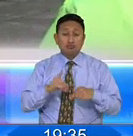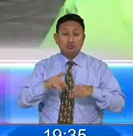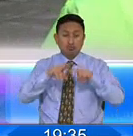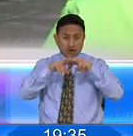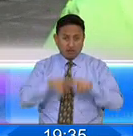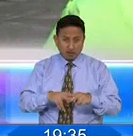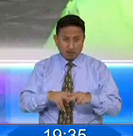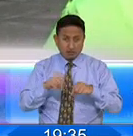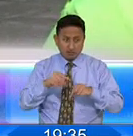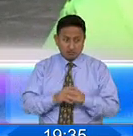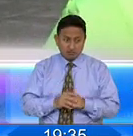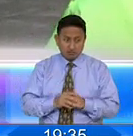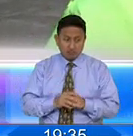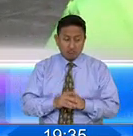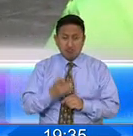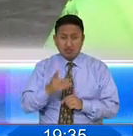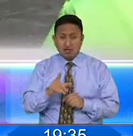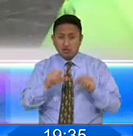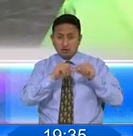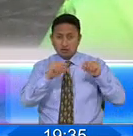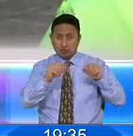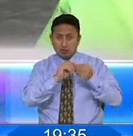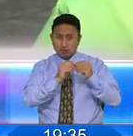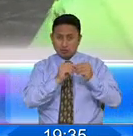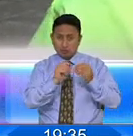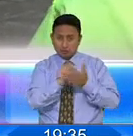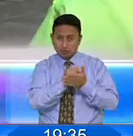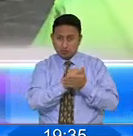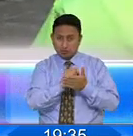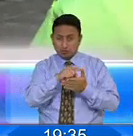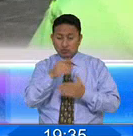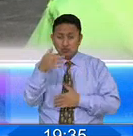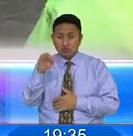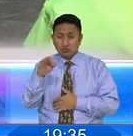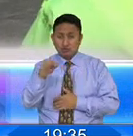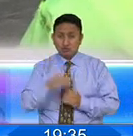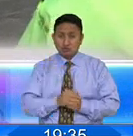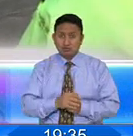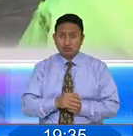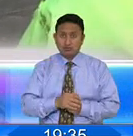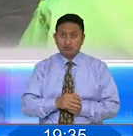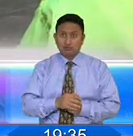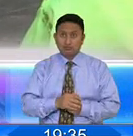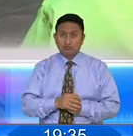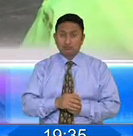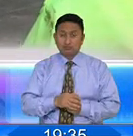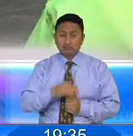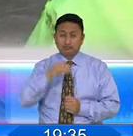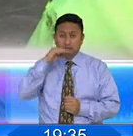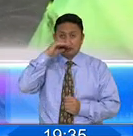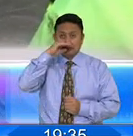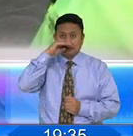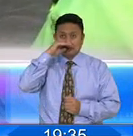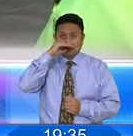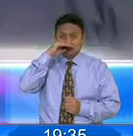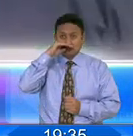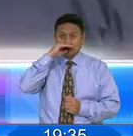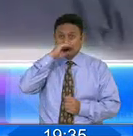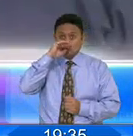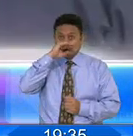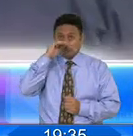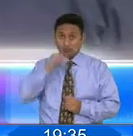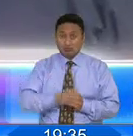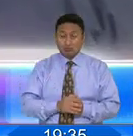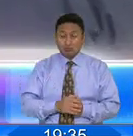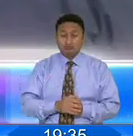si presenta alguna adulteración o alguna situación, tanto en la documentación como en el sistema de identificación vehicular. Por su parte,